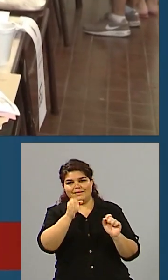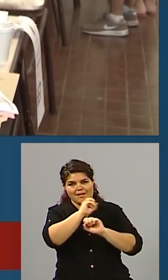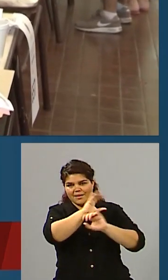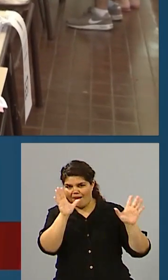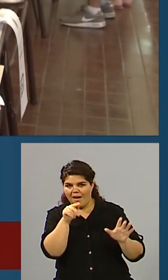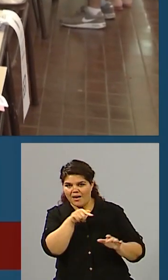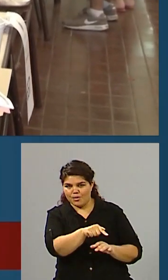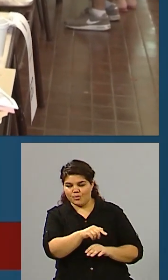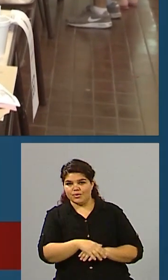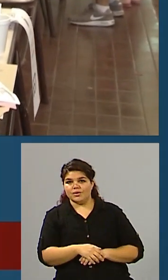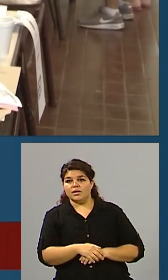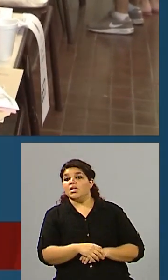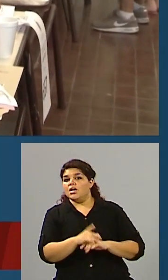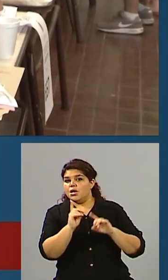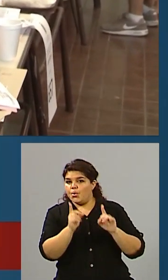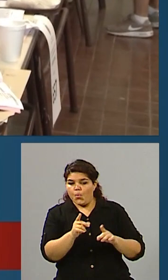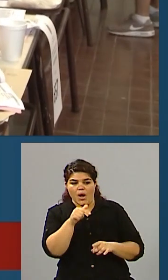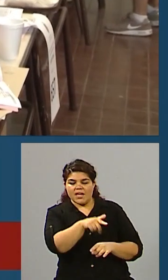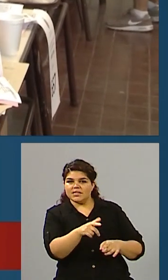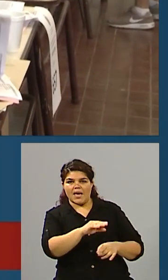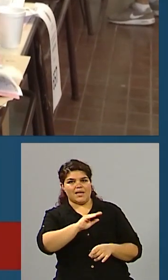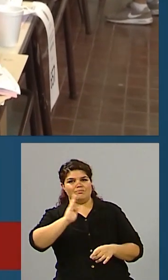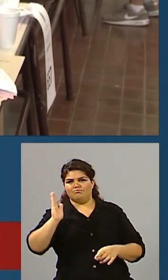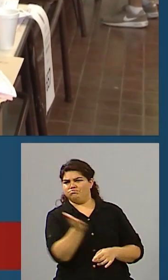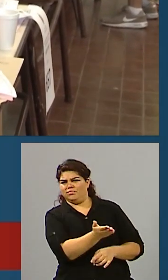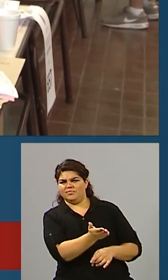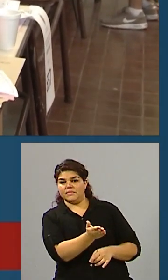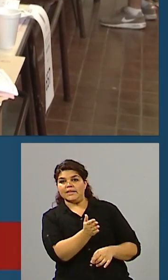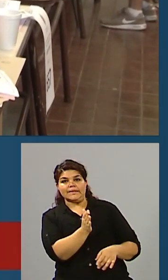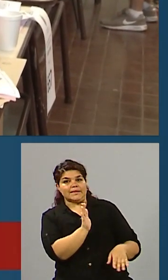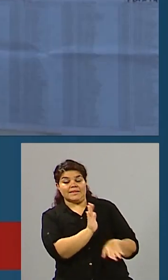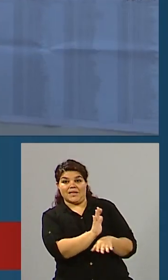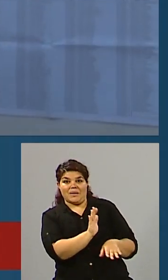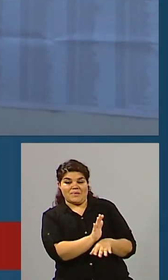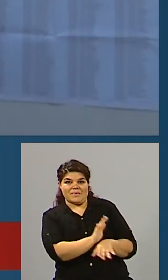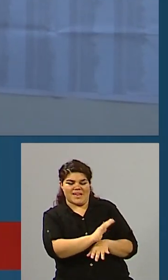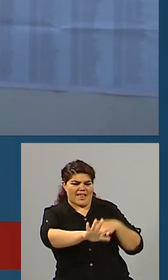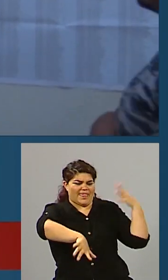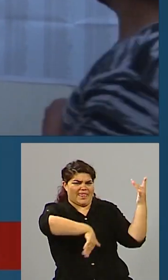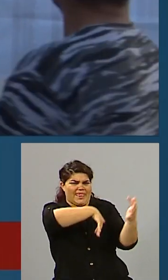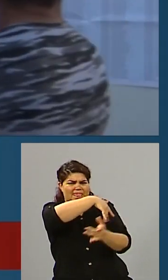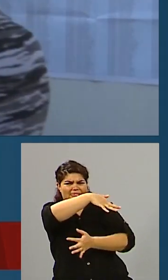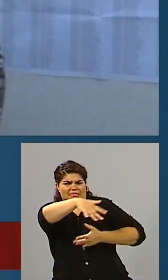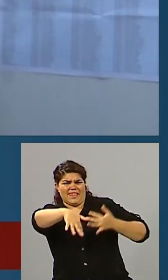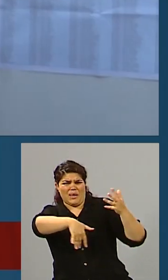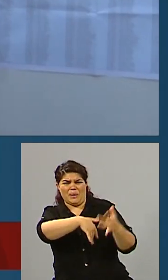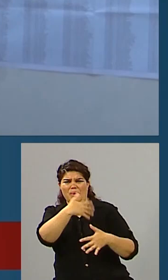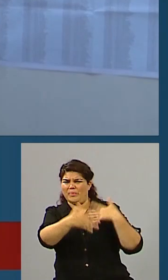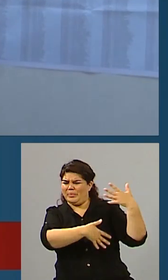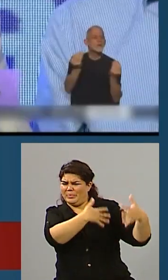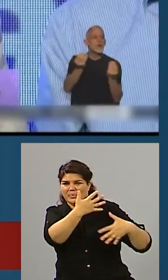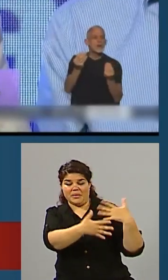anterior, ha producido, casi te diría, que eso estalle por los aires, ¿no? Con rumbos distintos